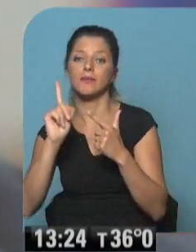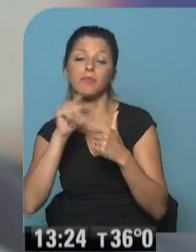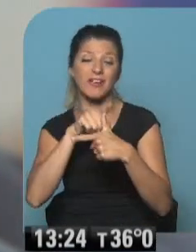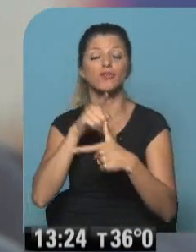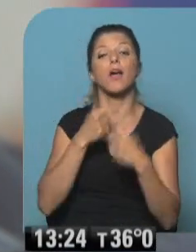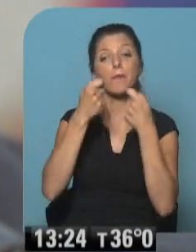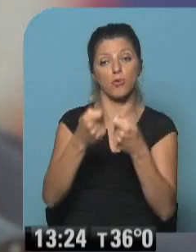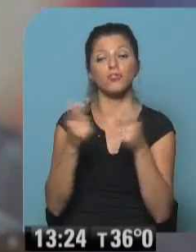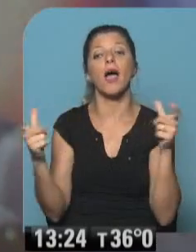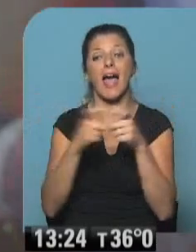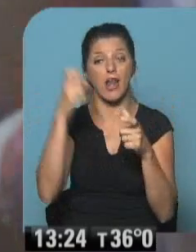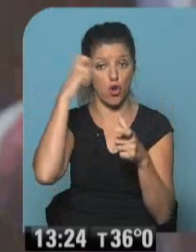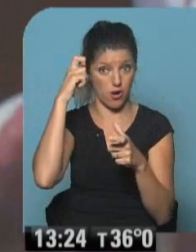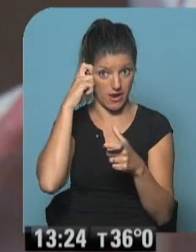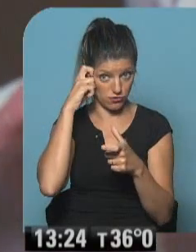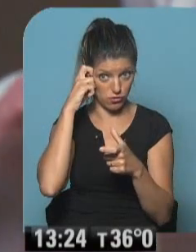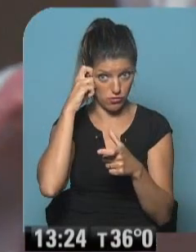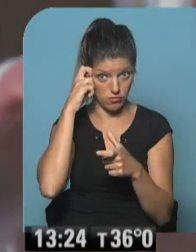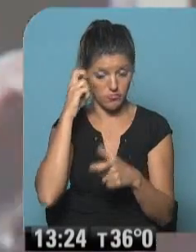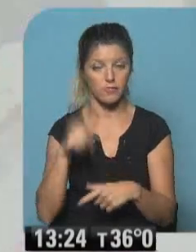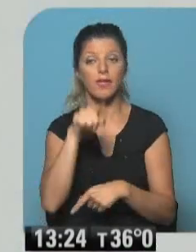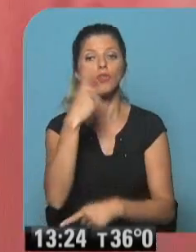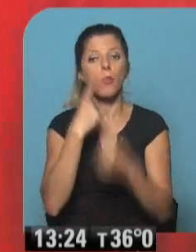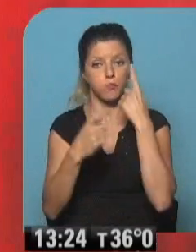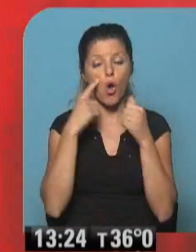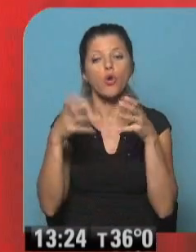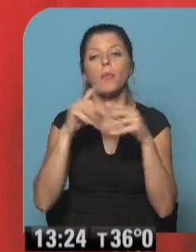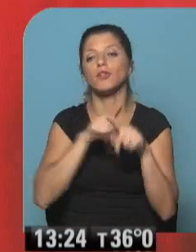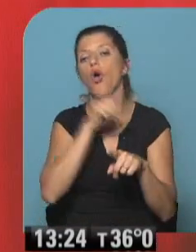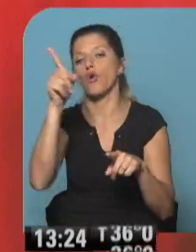Nacional, es decir, el Parlamento que controla la oposición en Venezuela.